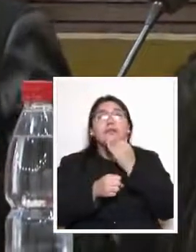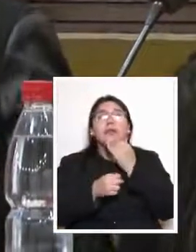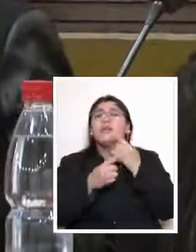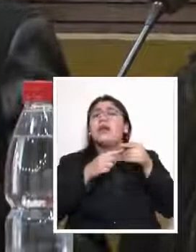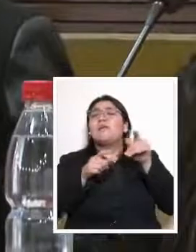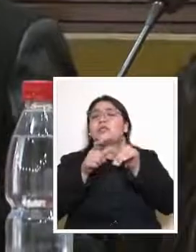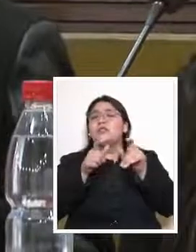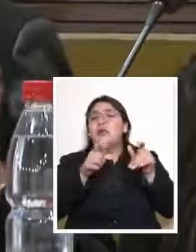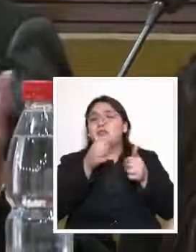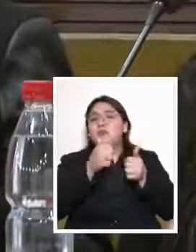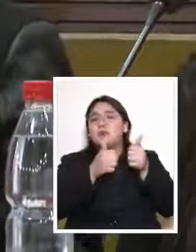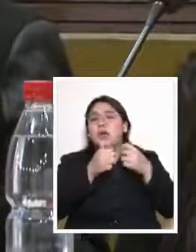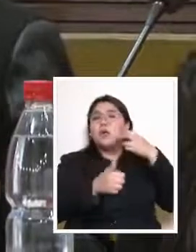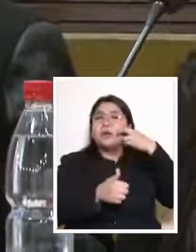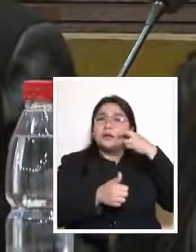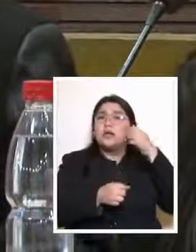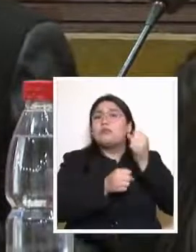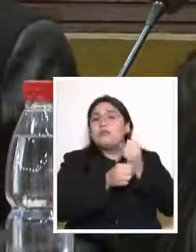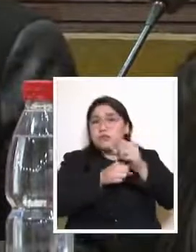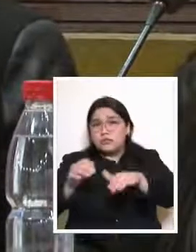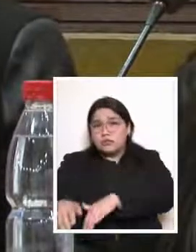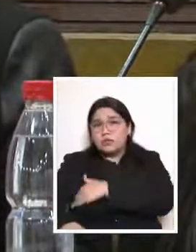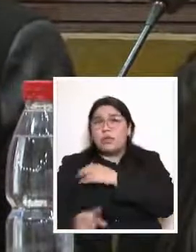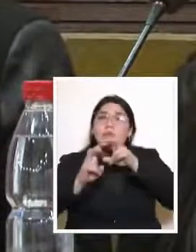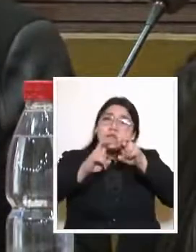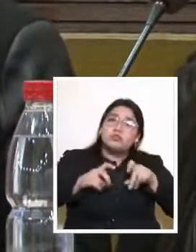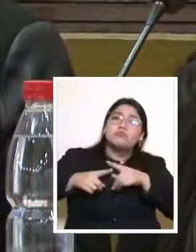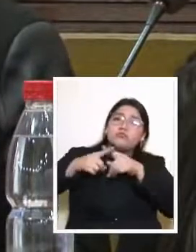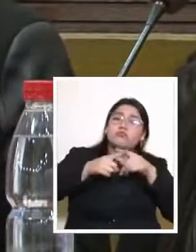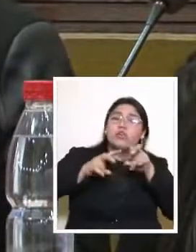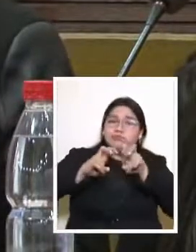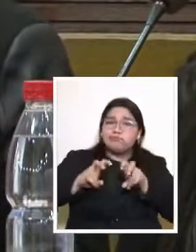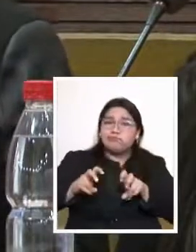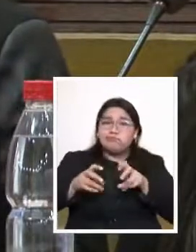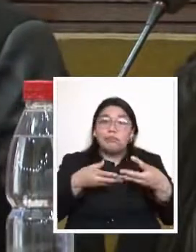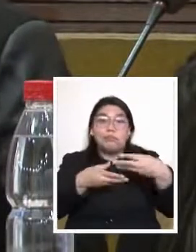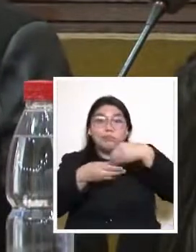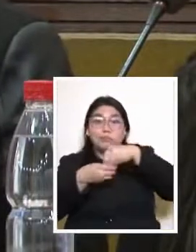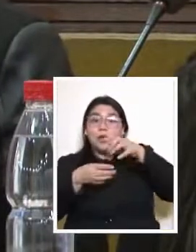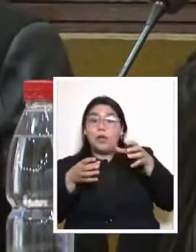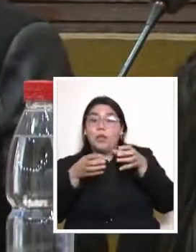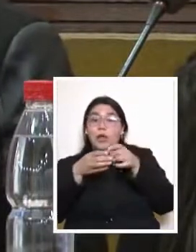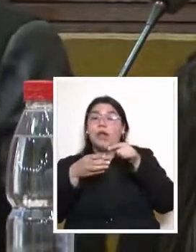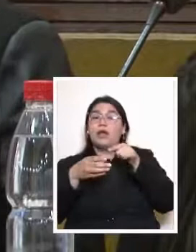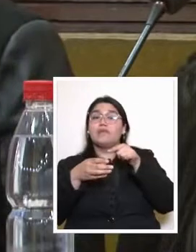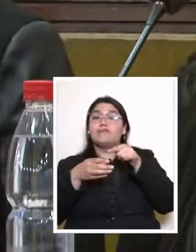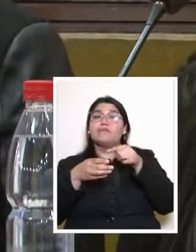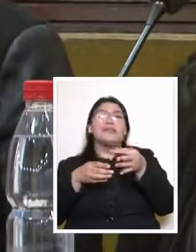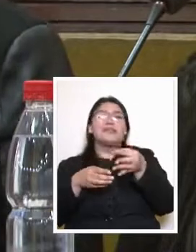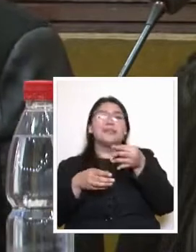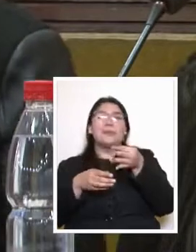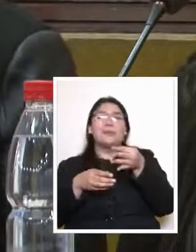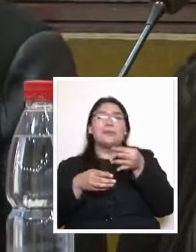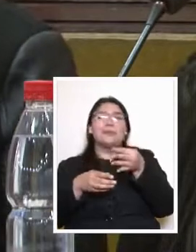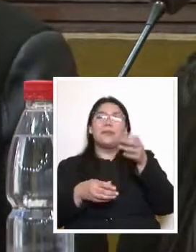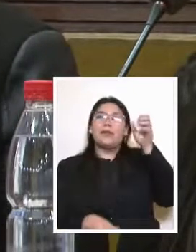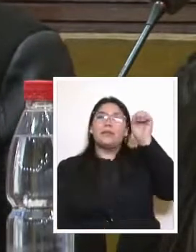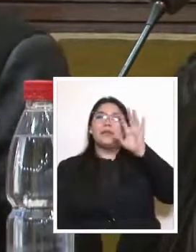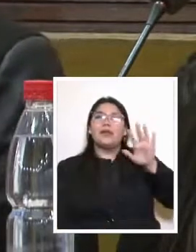finalmente de trabajo social, investigación, sociología, donde nos propusieron imaginar la escuela del